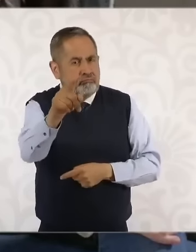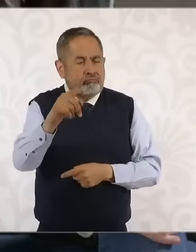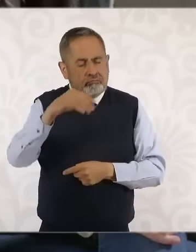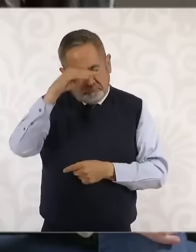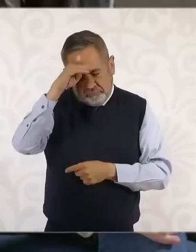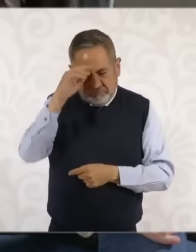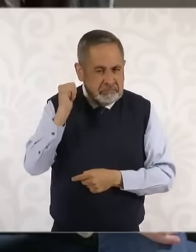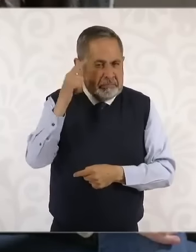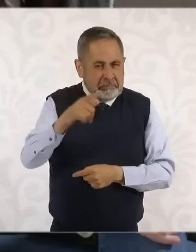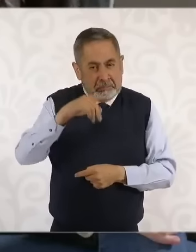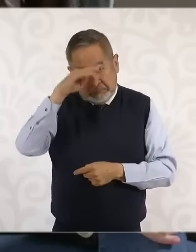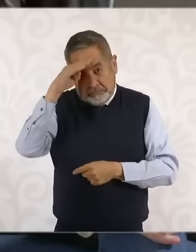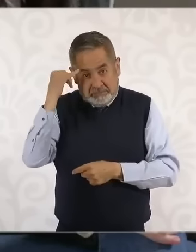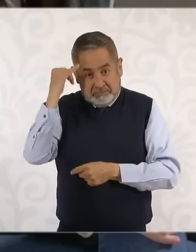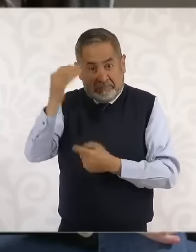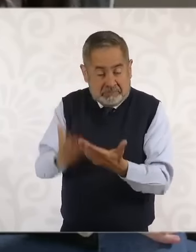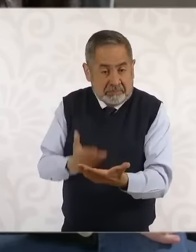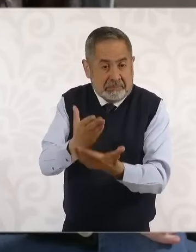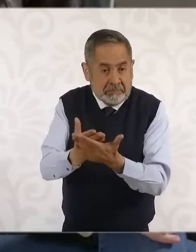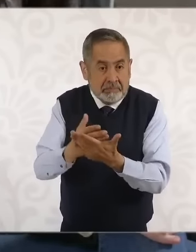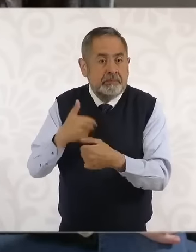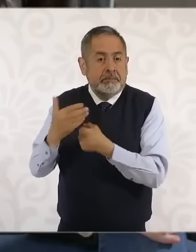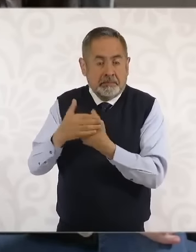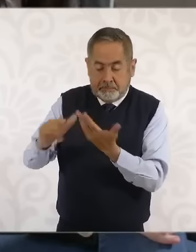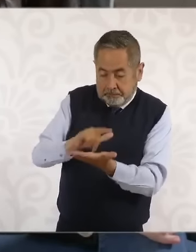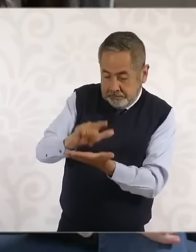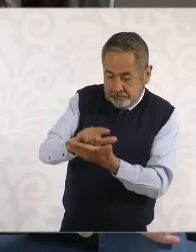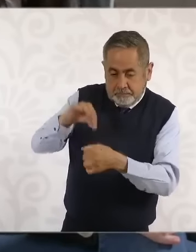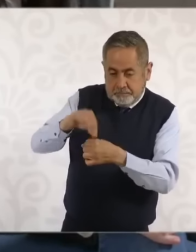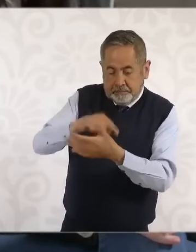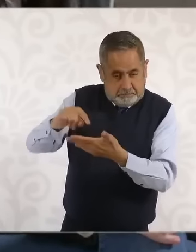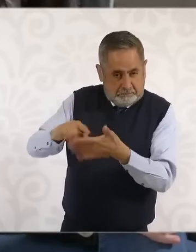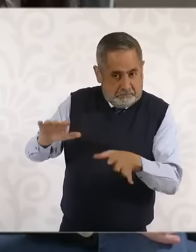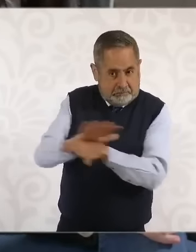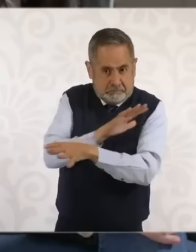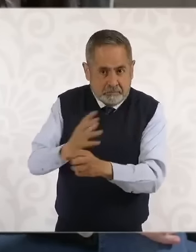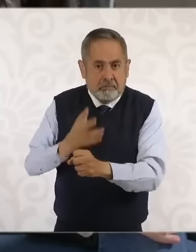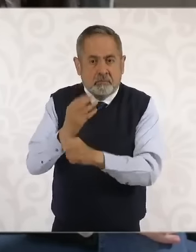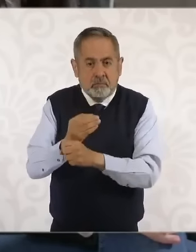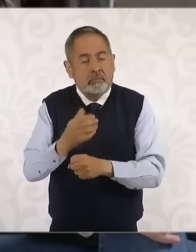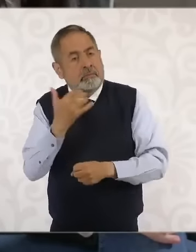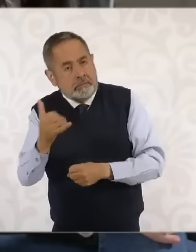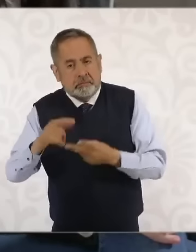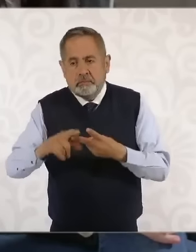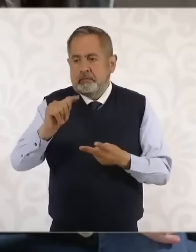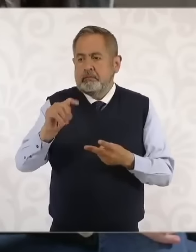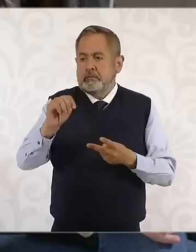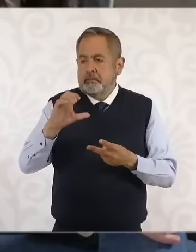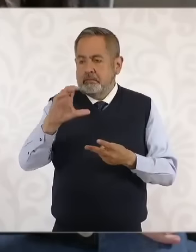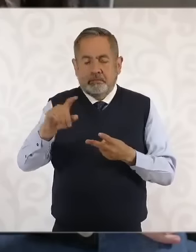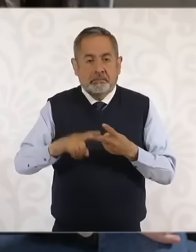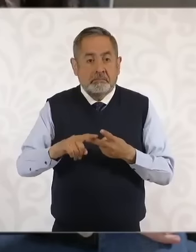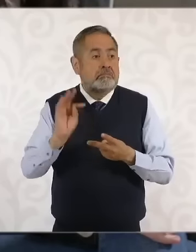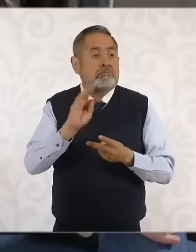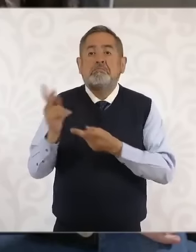llegado a pensar o a plantear que la reforma electoral y la continuidad de México en el TEMEC pudiera ser o salir a consulta